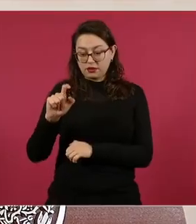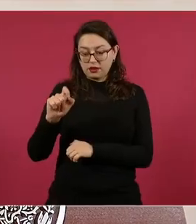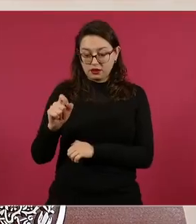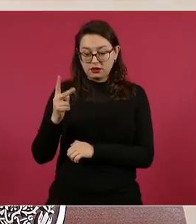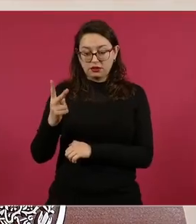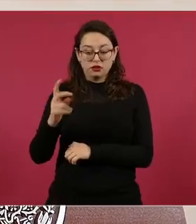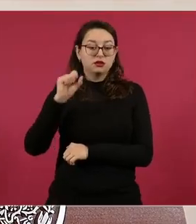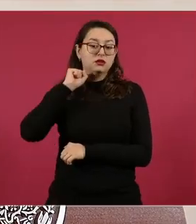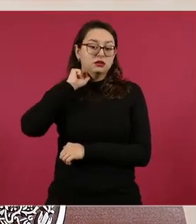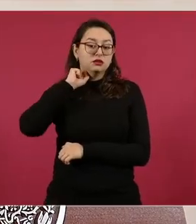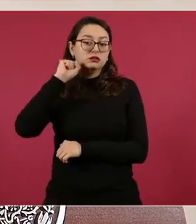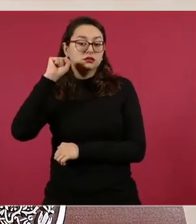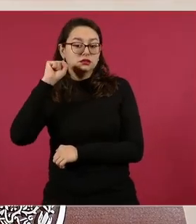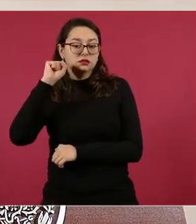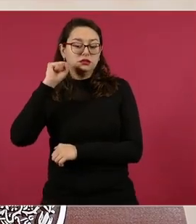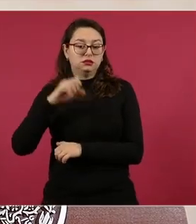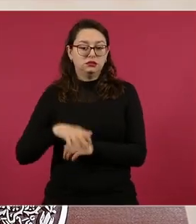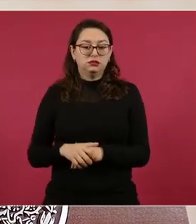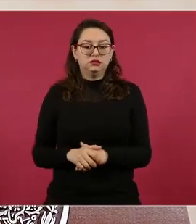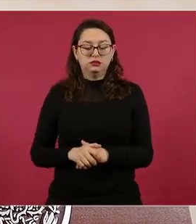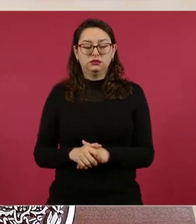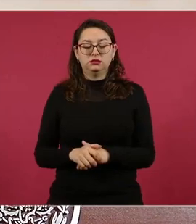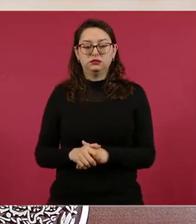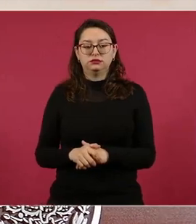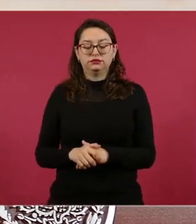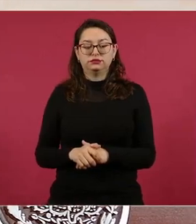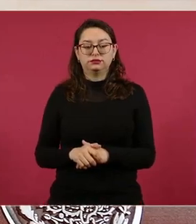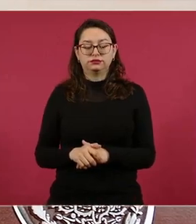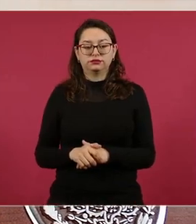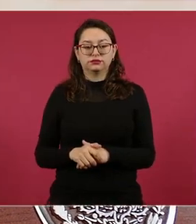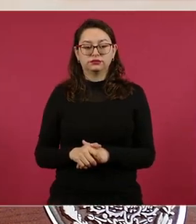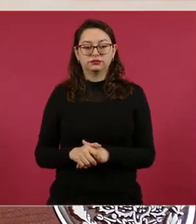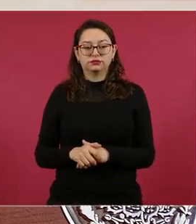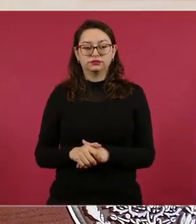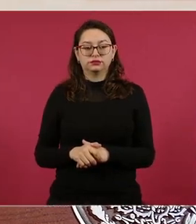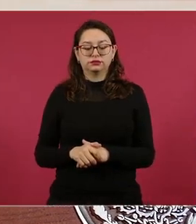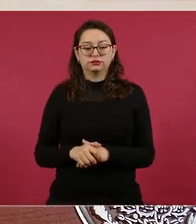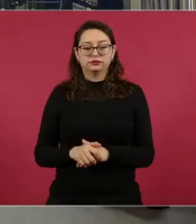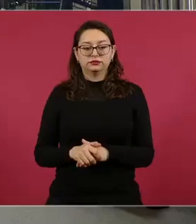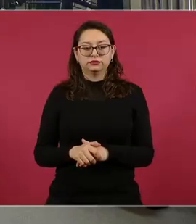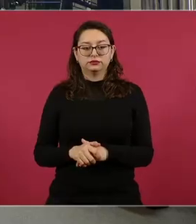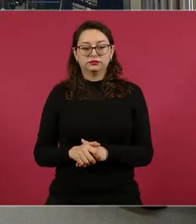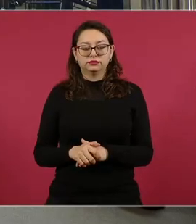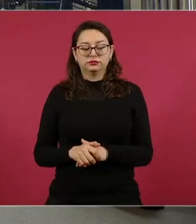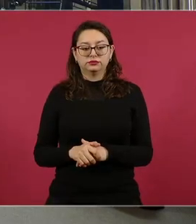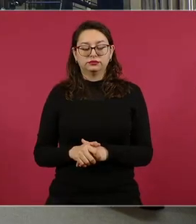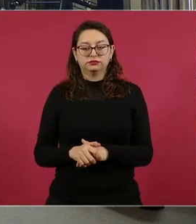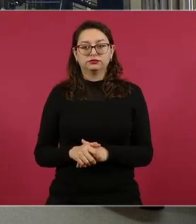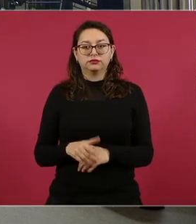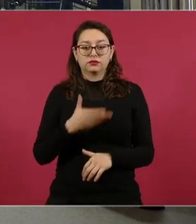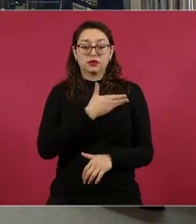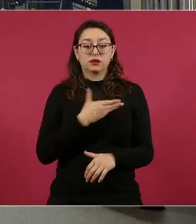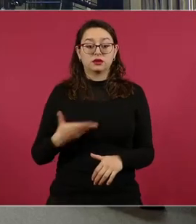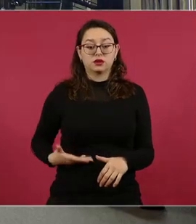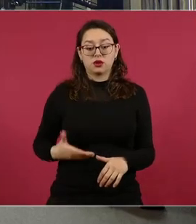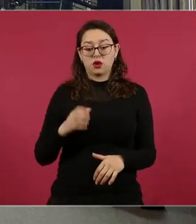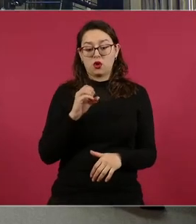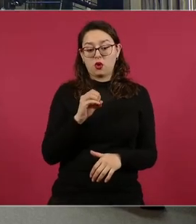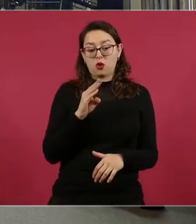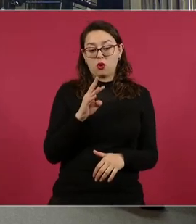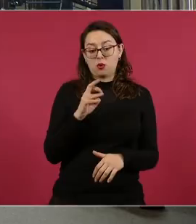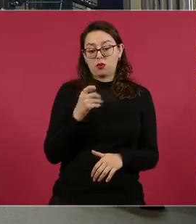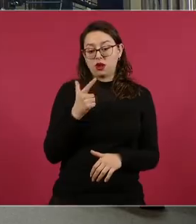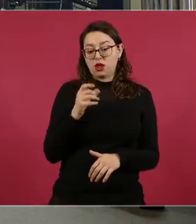1922. Fue el 20, sí, fue el 22, ¿no? Sí, era Obregón, presidente, pidió su